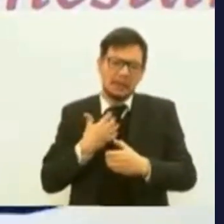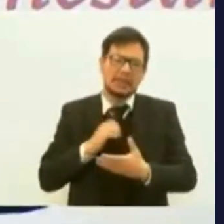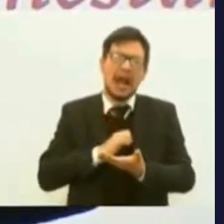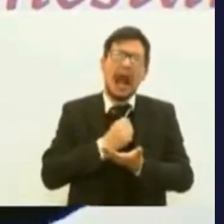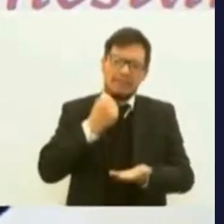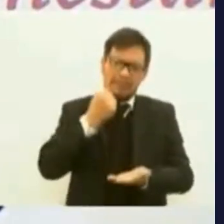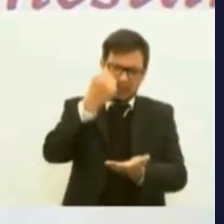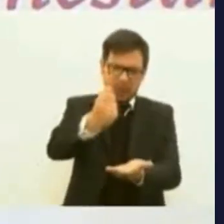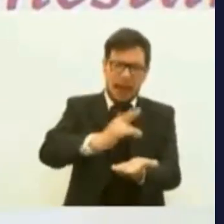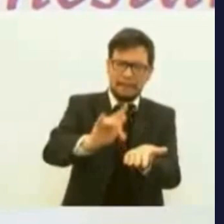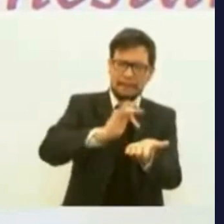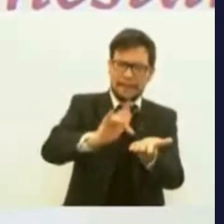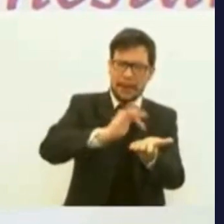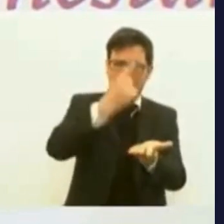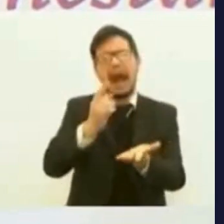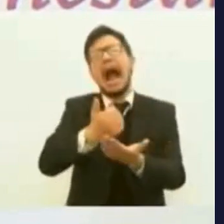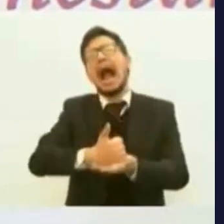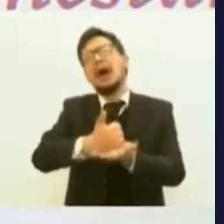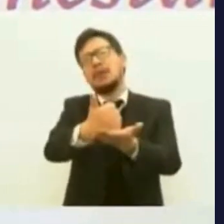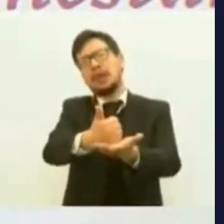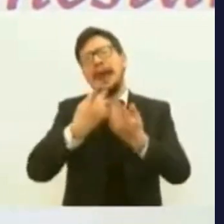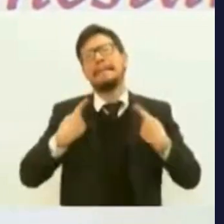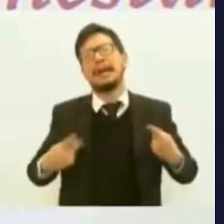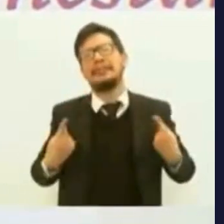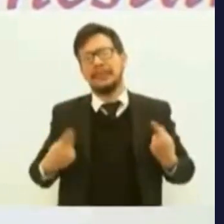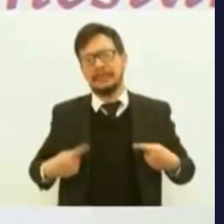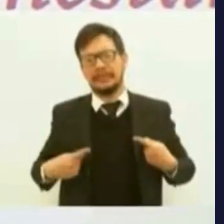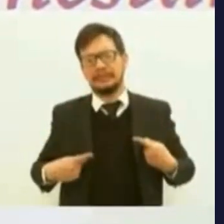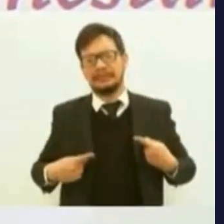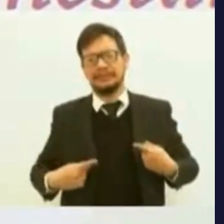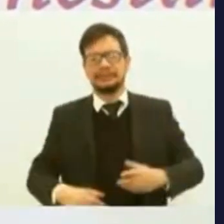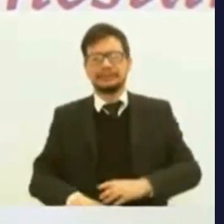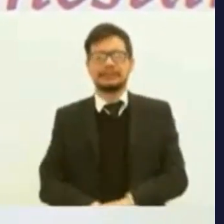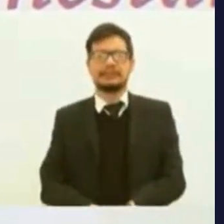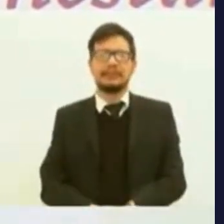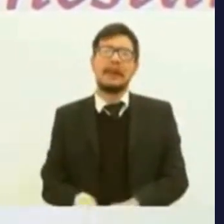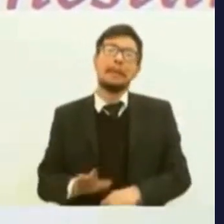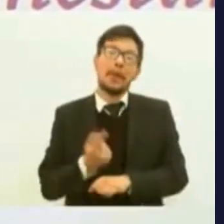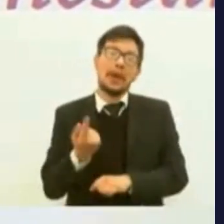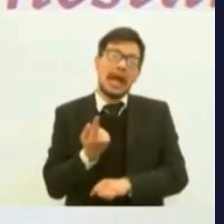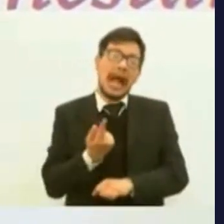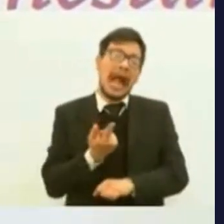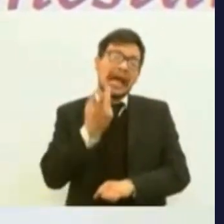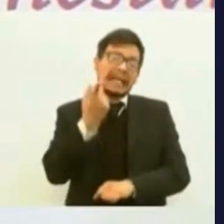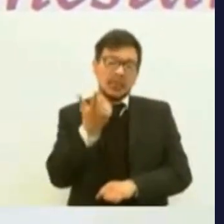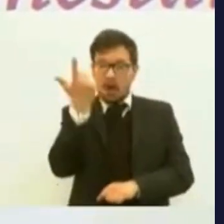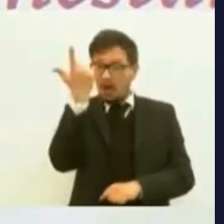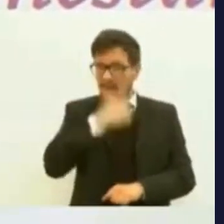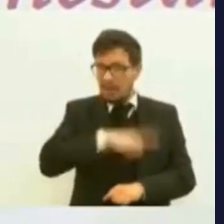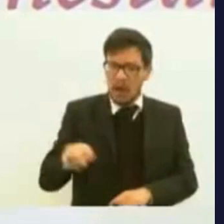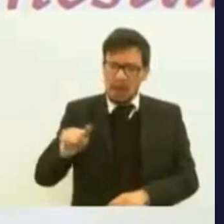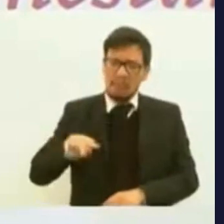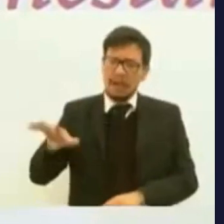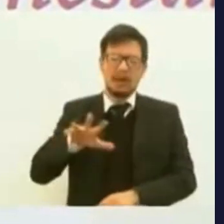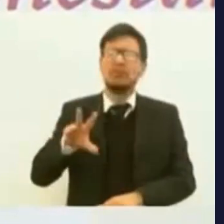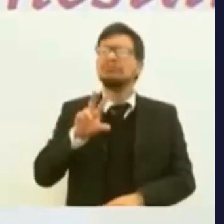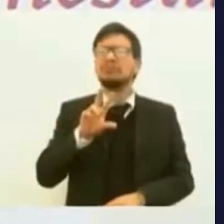Y así la gente, que es muy buena, porque es falso de que el pueblo sea malagradecido. No,